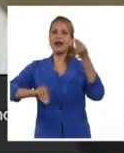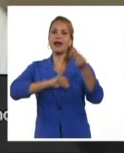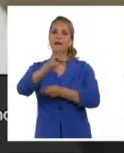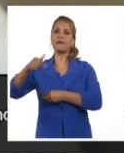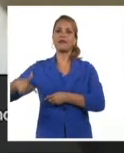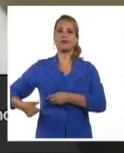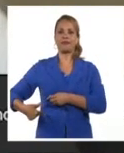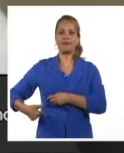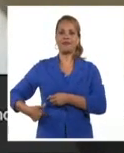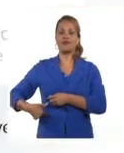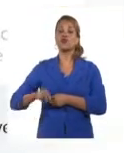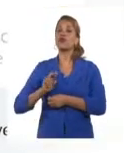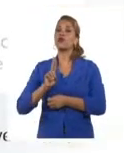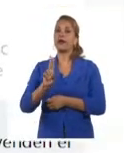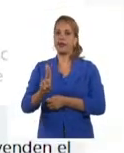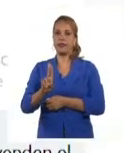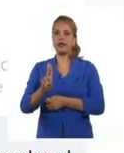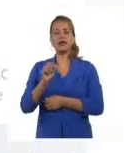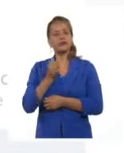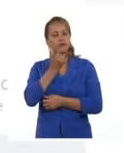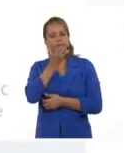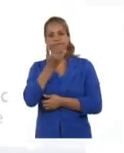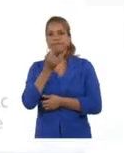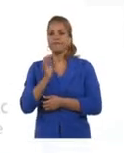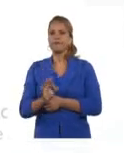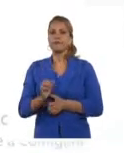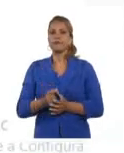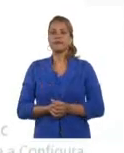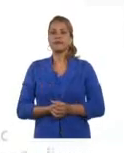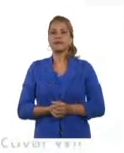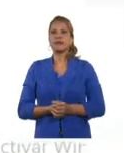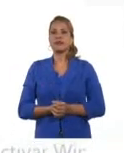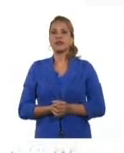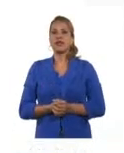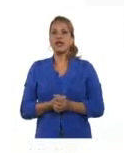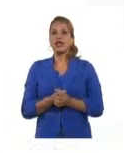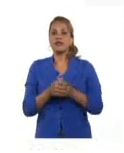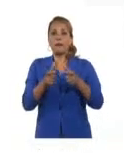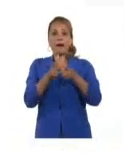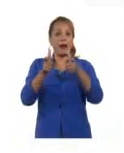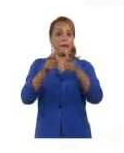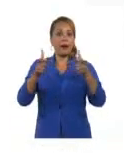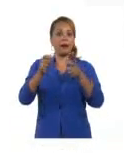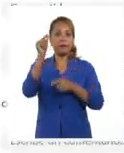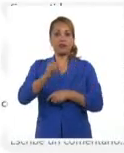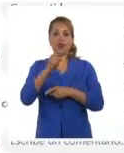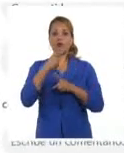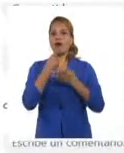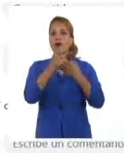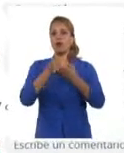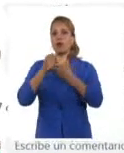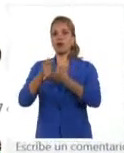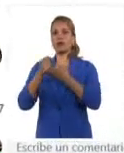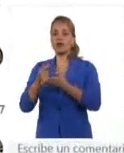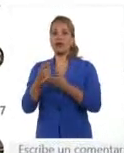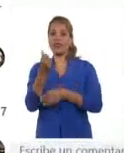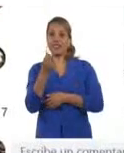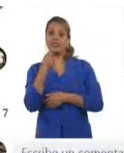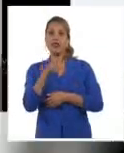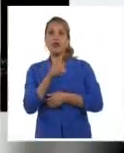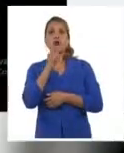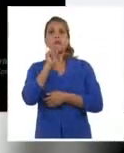hígado con urgencia. Poco a poco llegaron a una suma que les permitía comprar una parte del compuesto químico necesario, sin